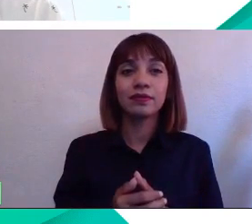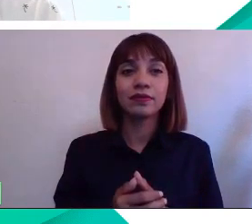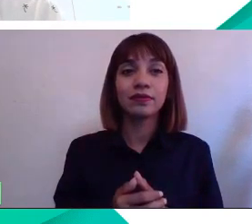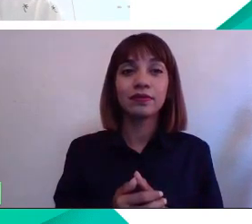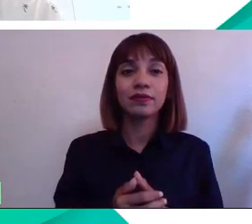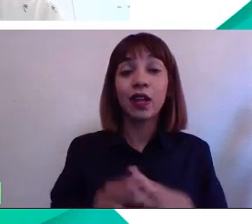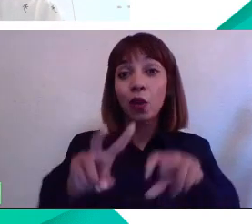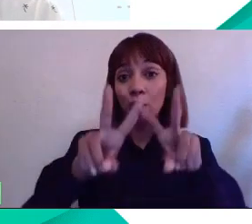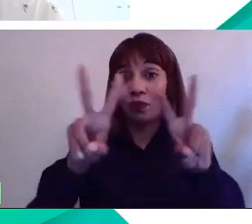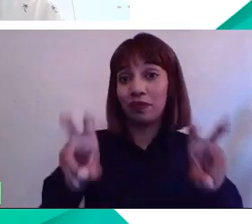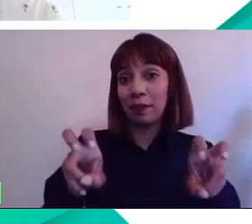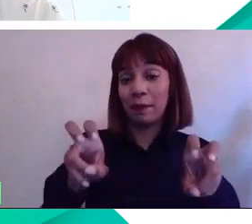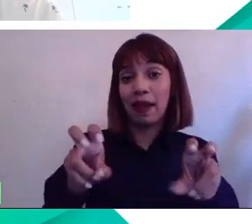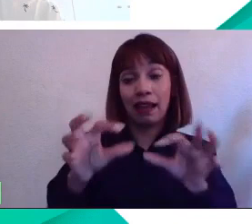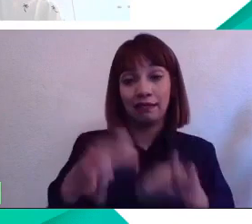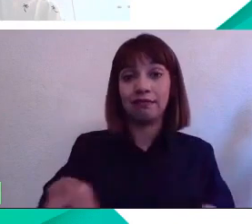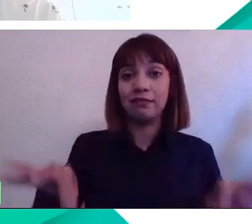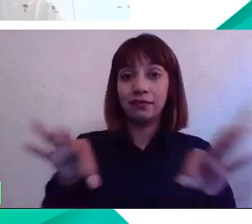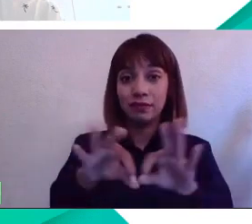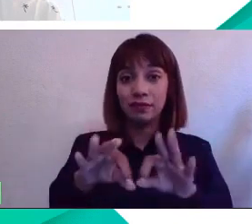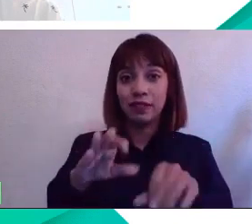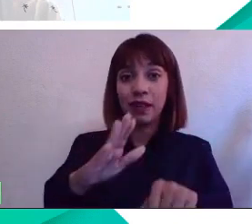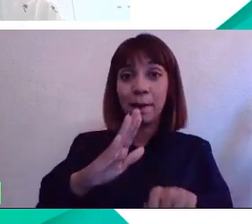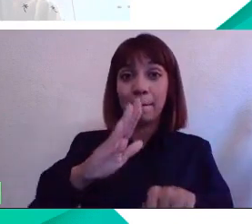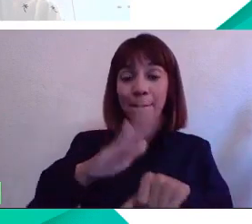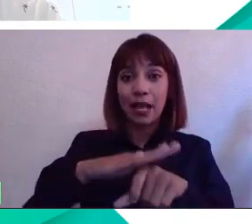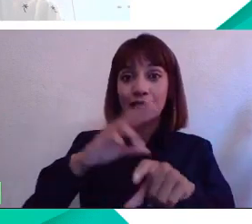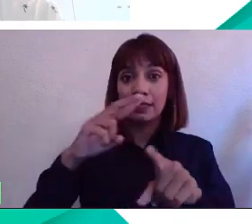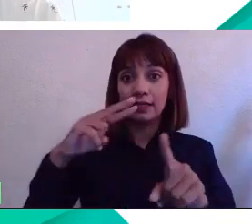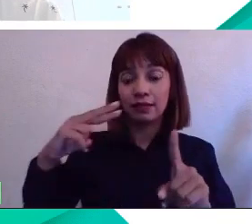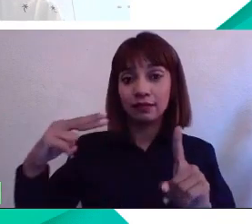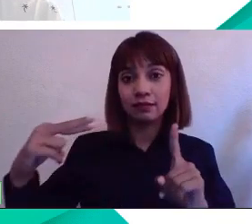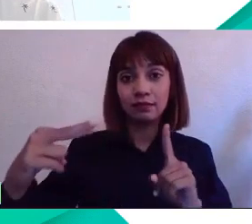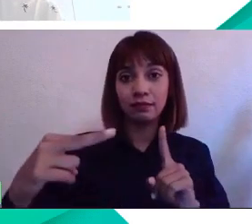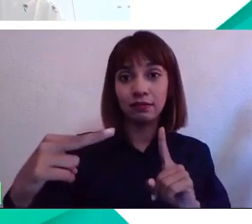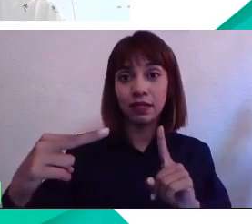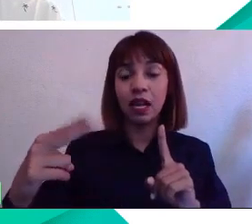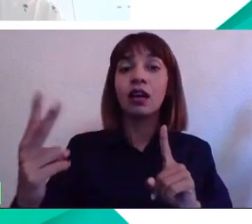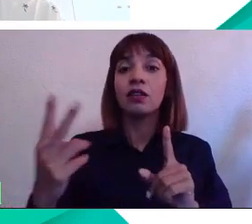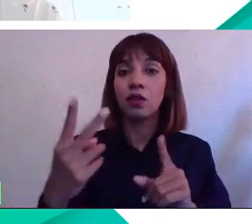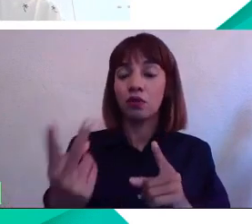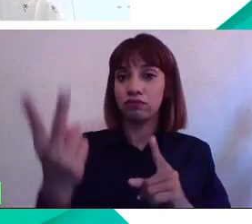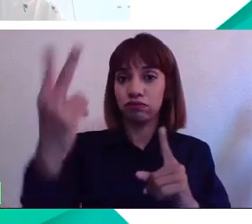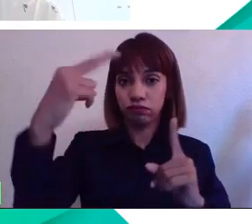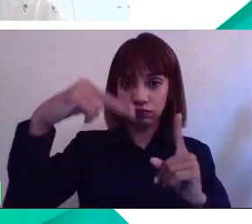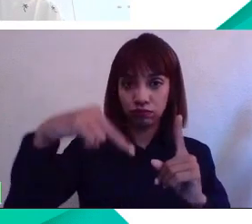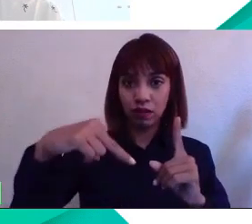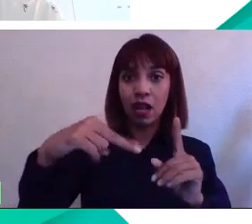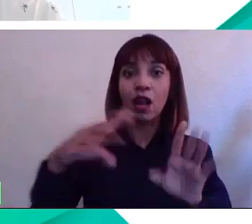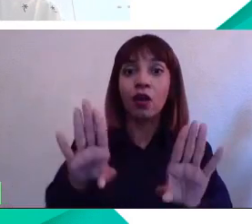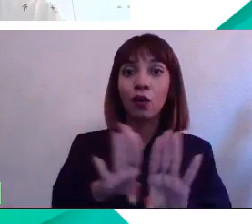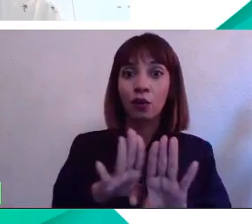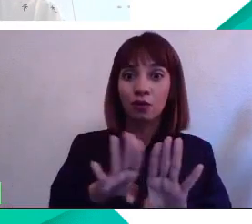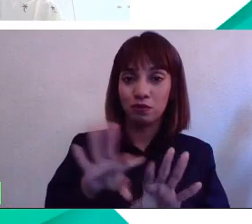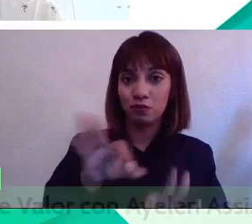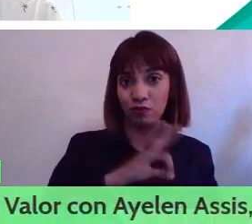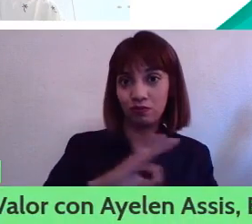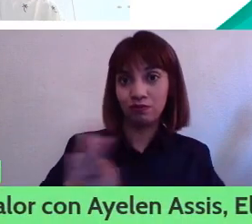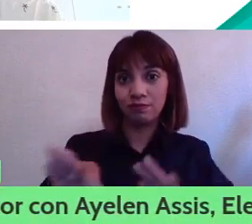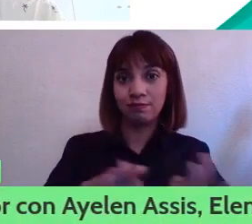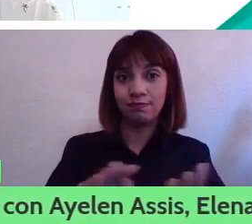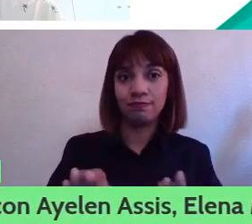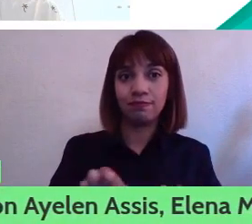parece que es muy importante es, más allá de mirar hacia afuera, ¿cómo miramos hacia adentro? ¿Qué capacidades tenemos ya hacia adentro?